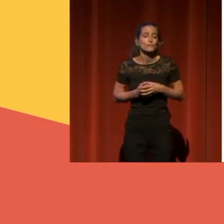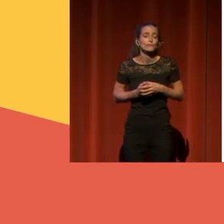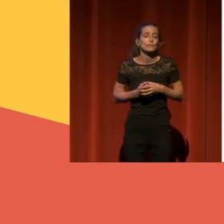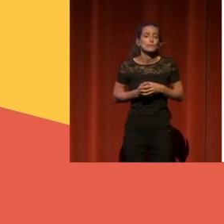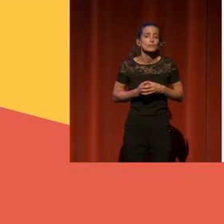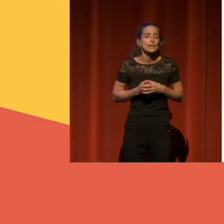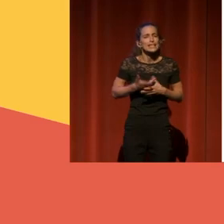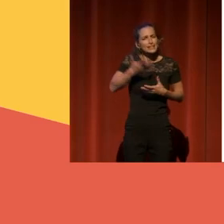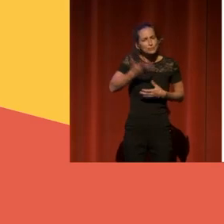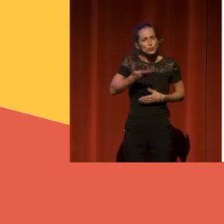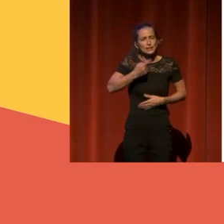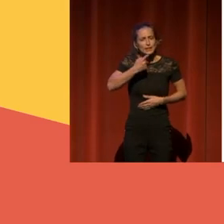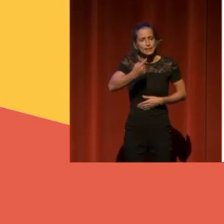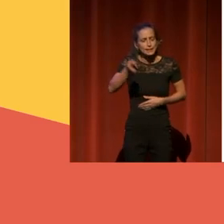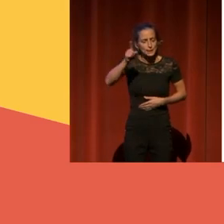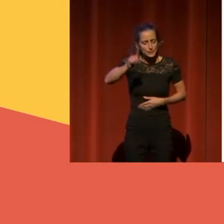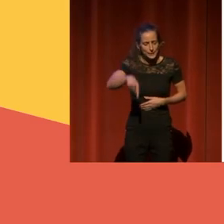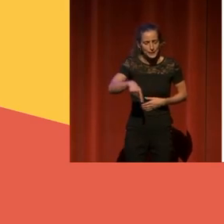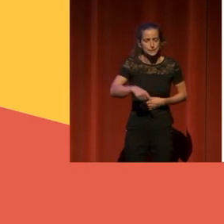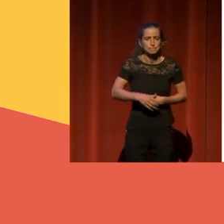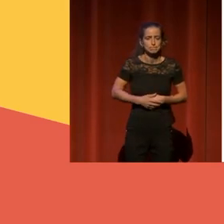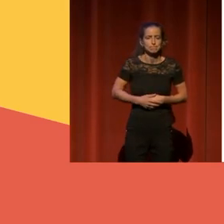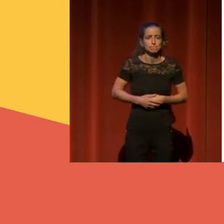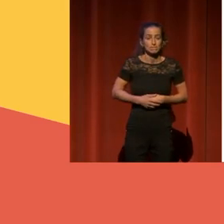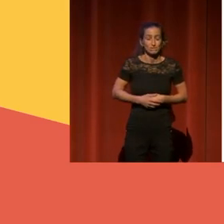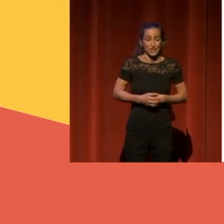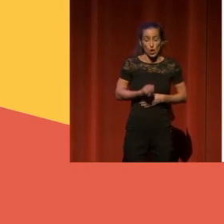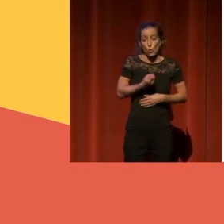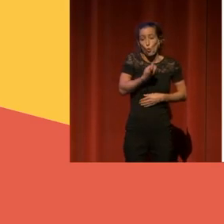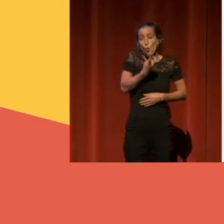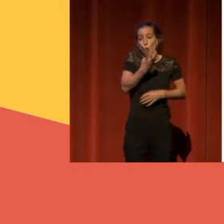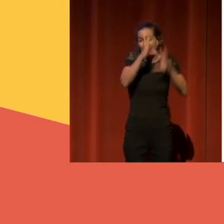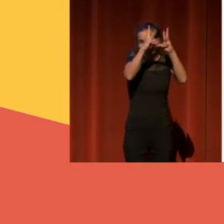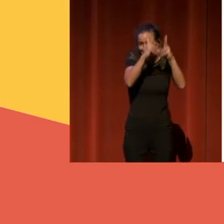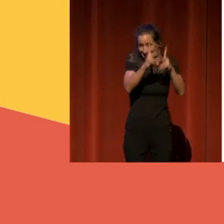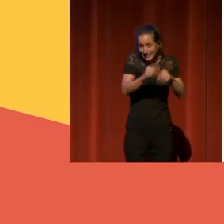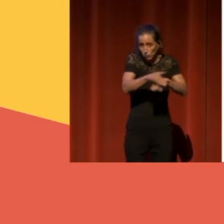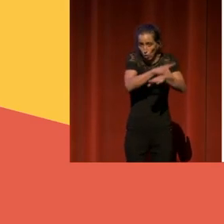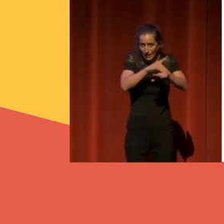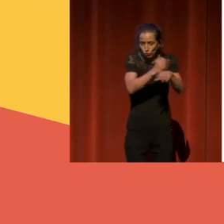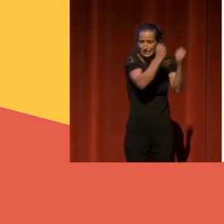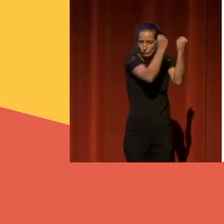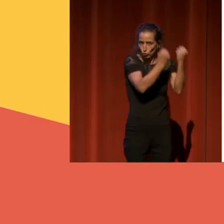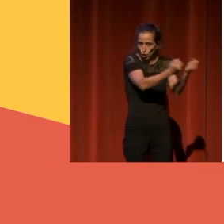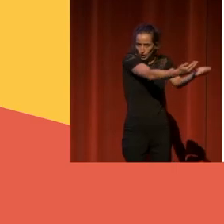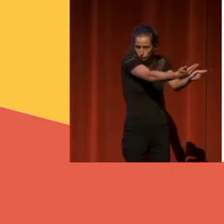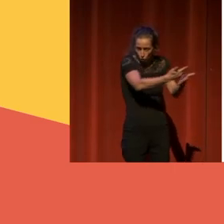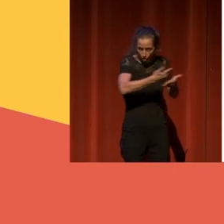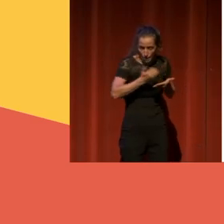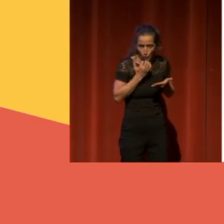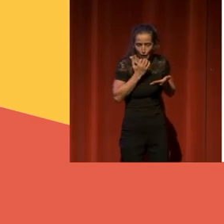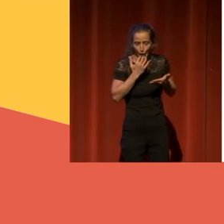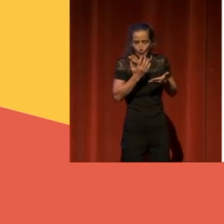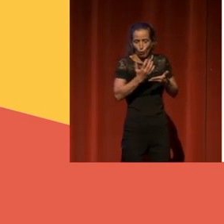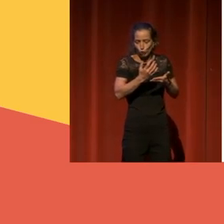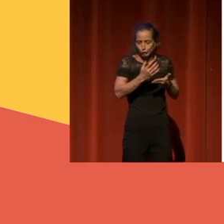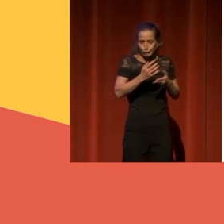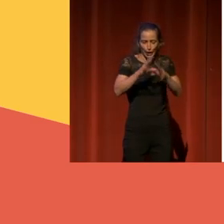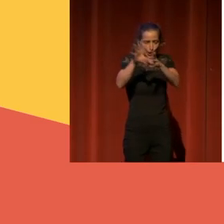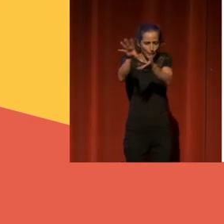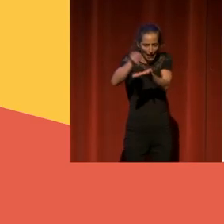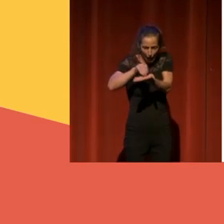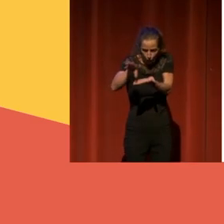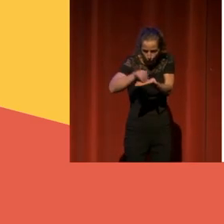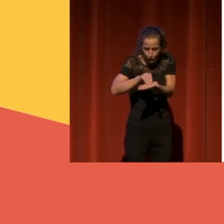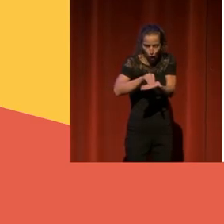contraposición, pues los datos cuantitativos que nos ofrecen las instituciones, por ejemplo, el barómetro de hábitos de lectura,